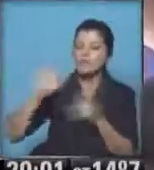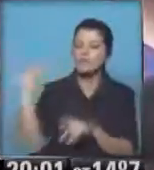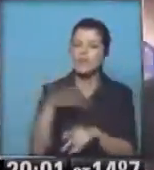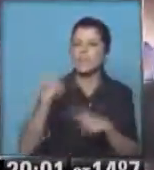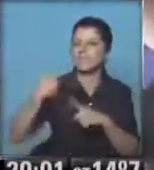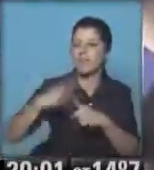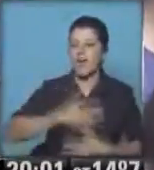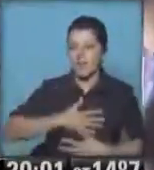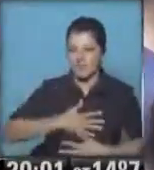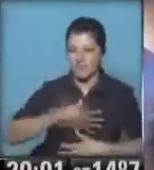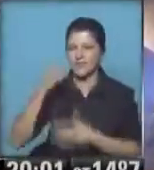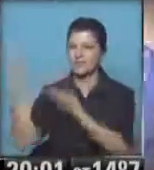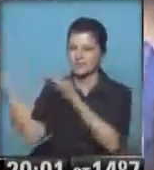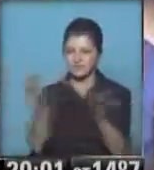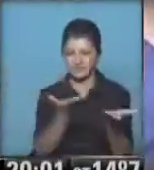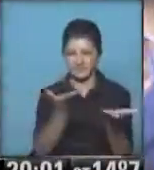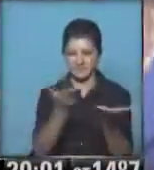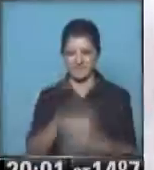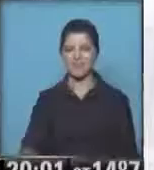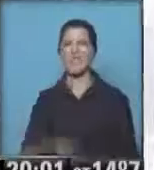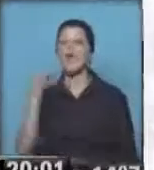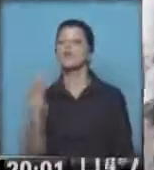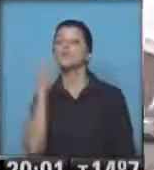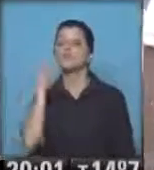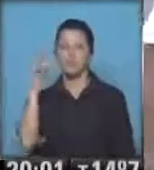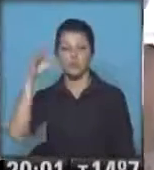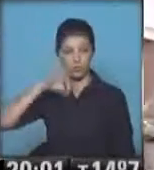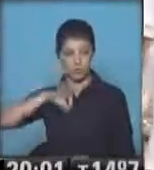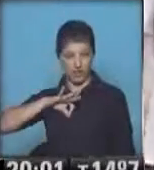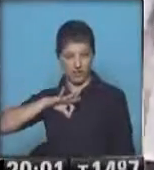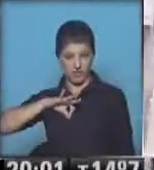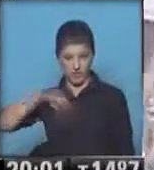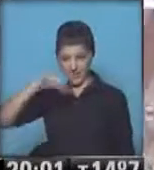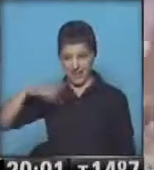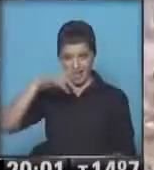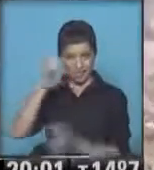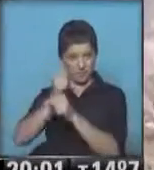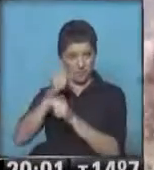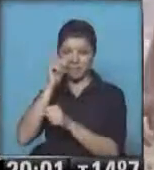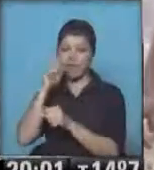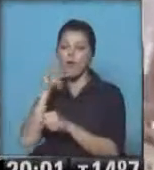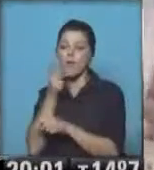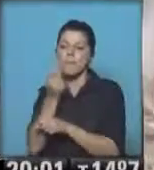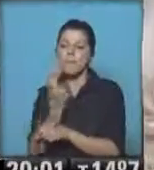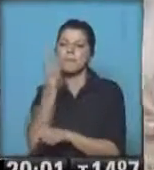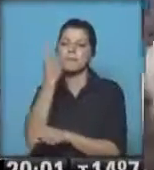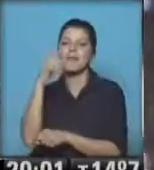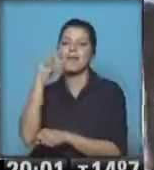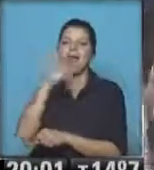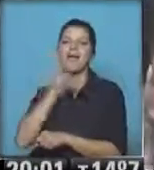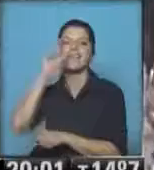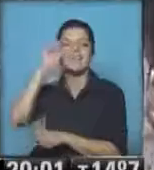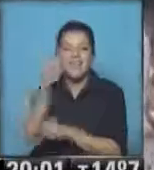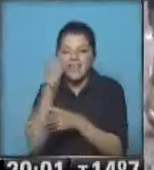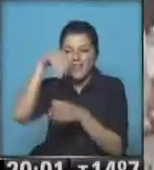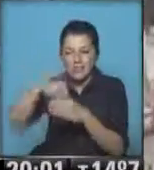su presencia aquí en Salta. Con el primer sueldo que el padre ganó por primera vez en estos lugares, pudieron comprar su primer catre y durmió por primera